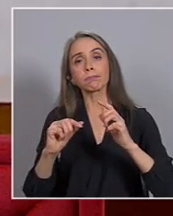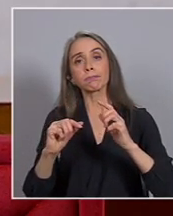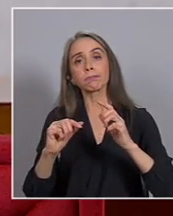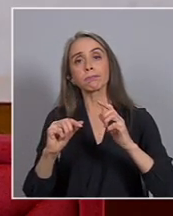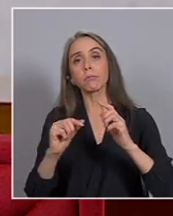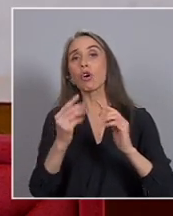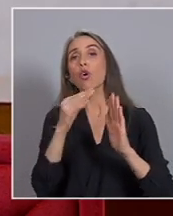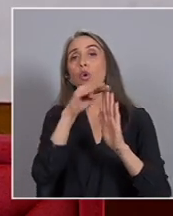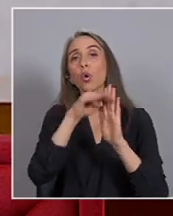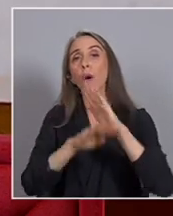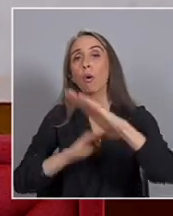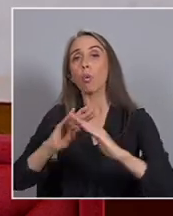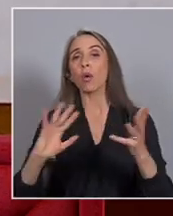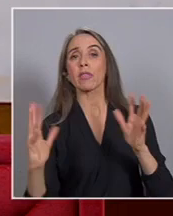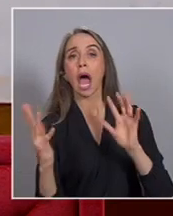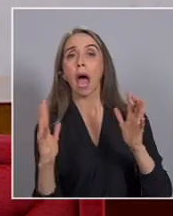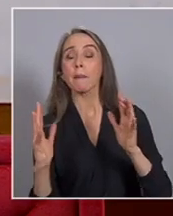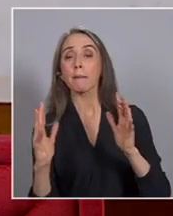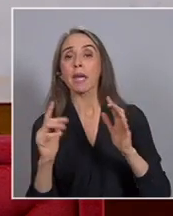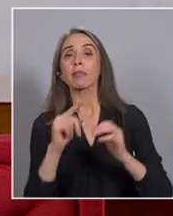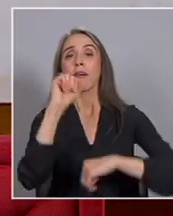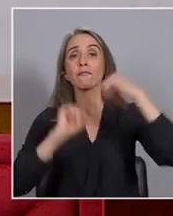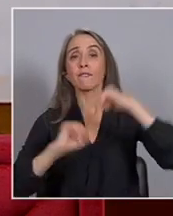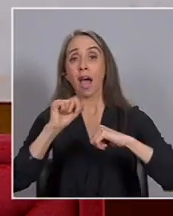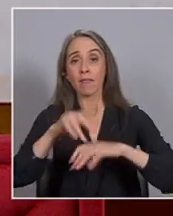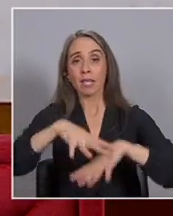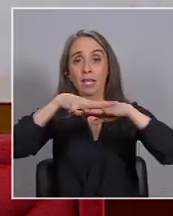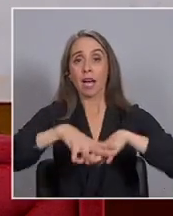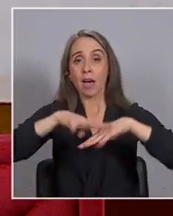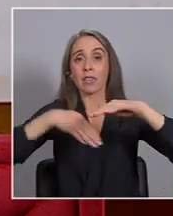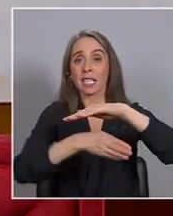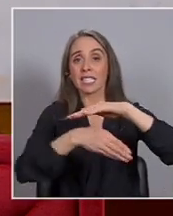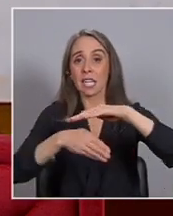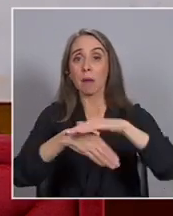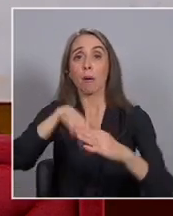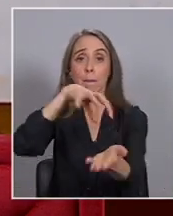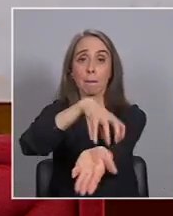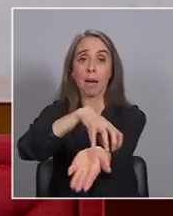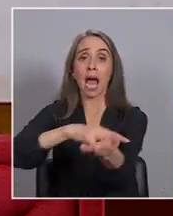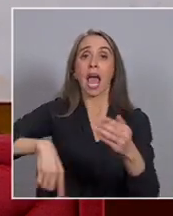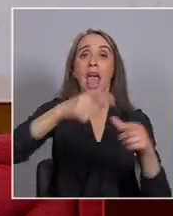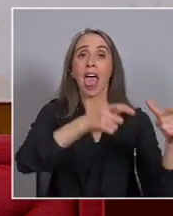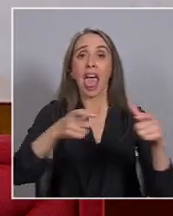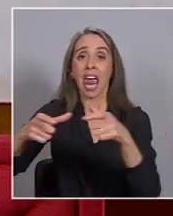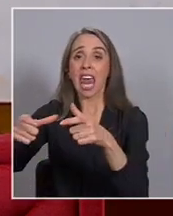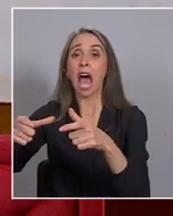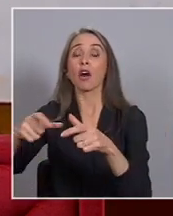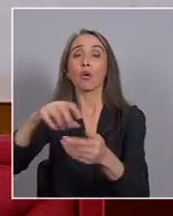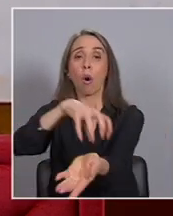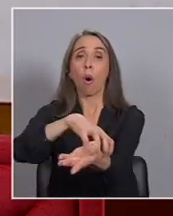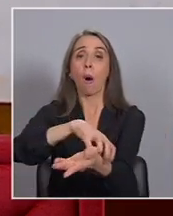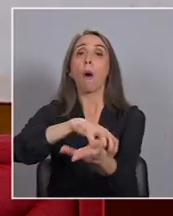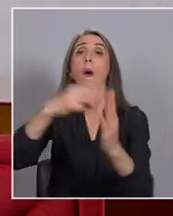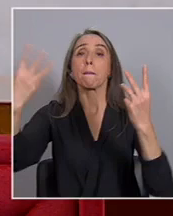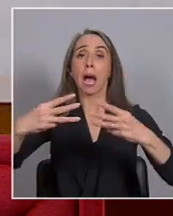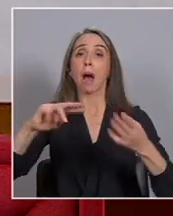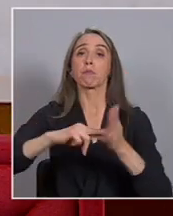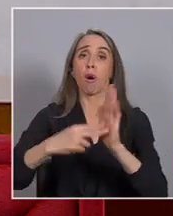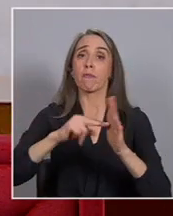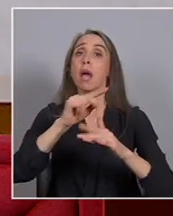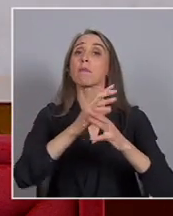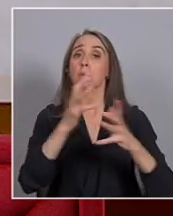sus estándares ambientales, tal como lo hemos visto en particular en las regiones de los lagos y en la región de Magallanes. Se puede